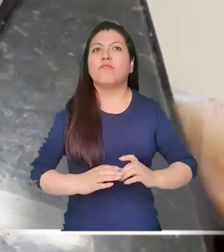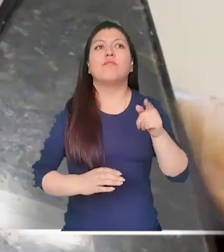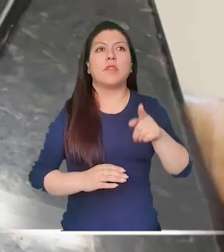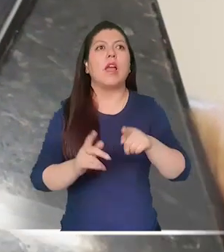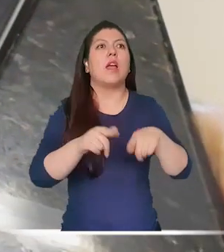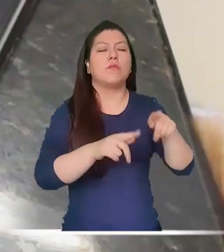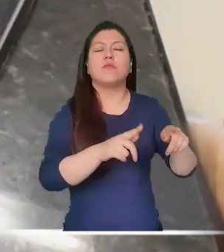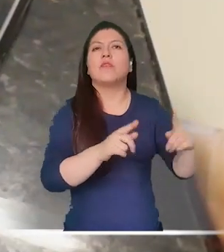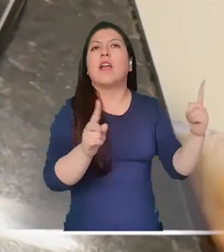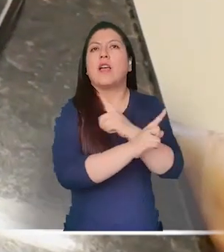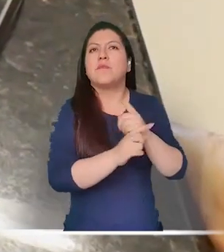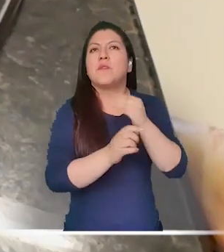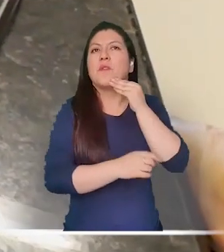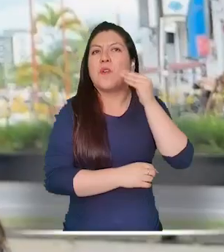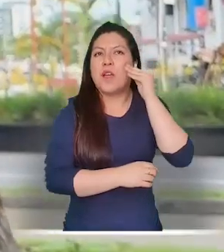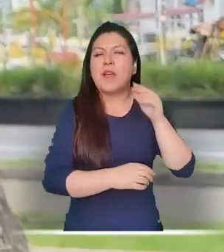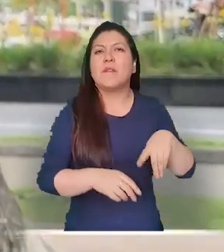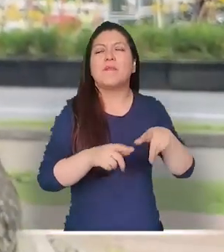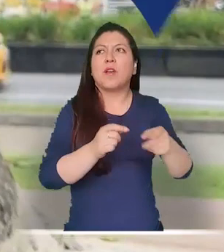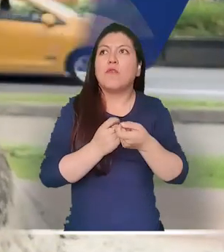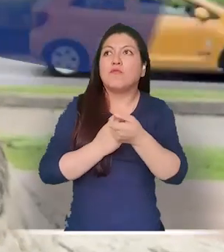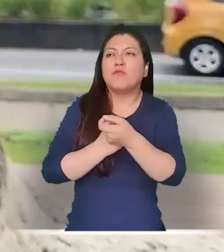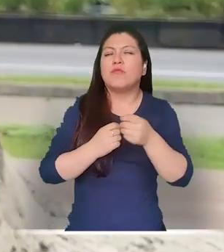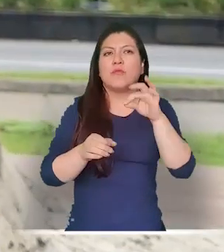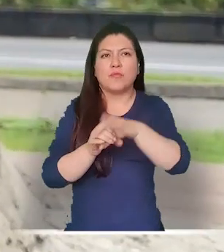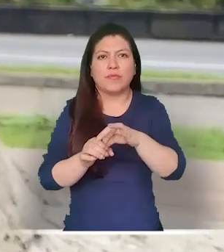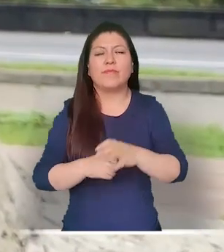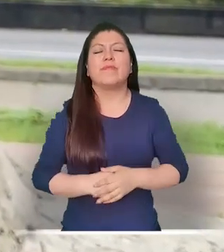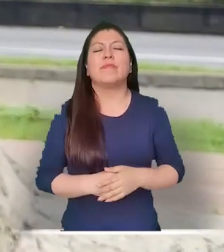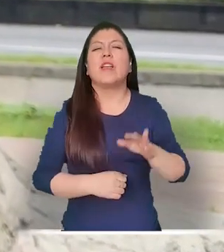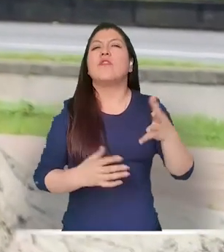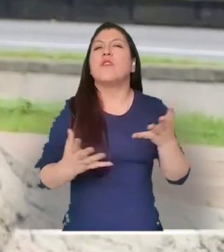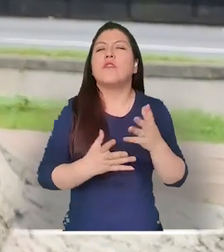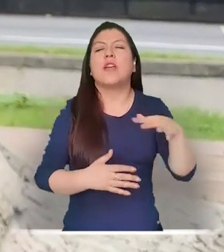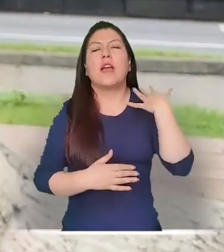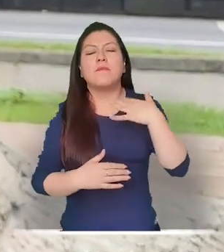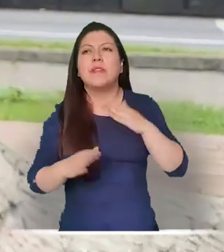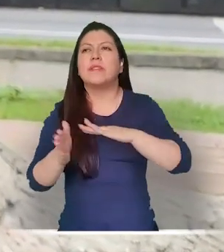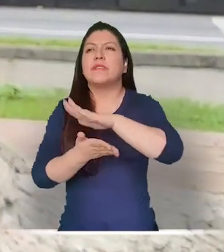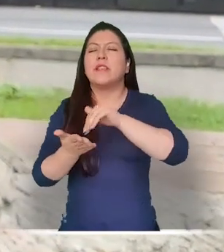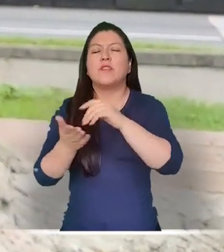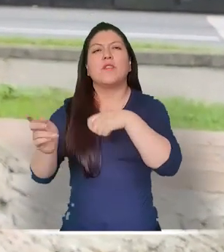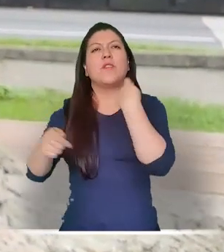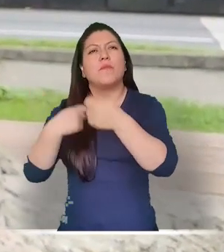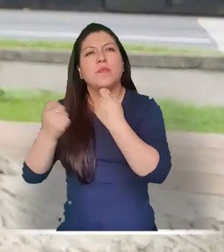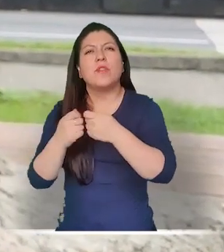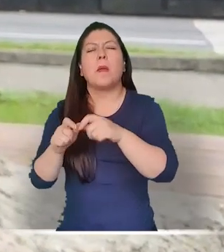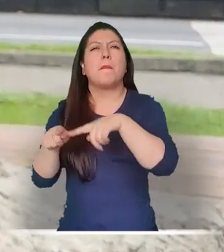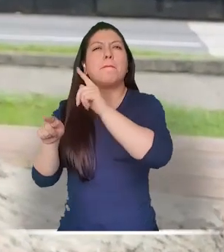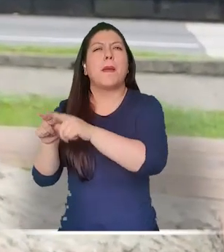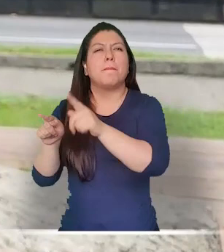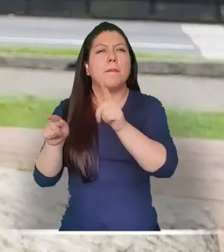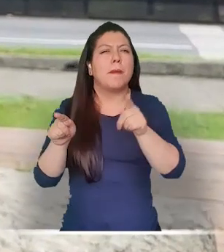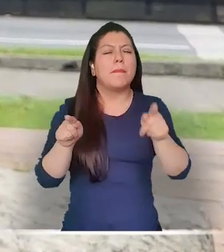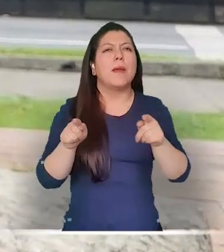de ciudadanos que cambiaron su lugar de domicilio. Recuerda que también contamos con 5 puntos móviles de inscripción en Armenia, en los centros comerciales Portal del